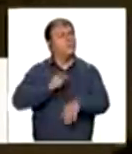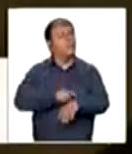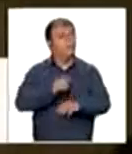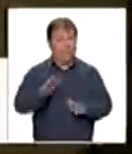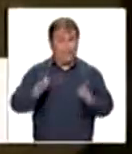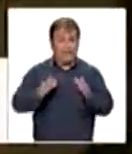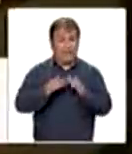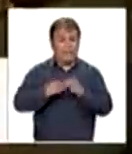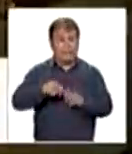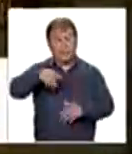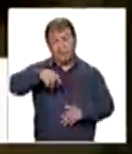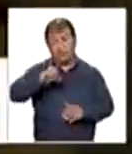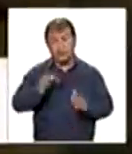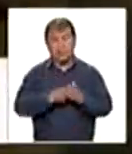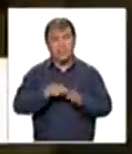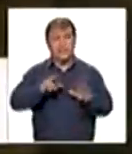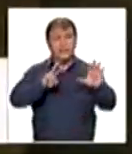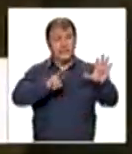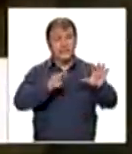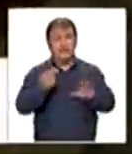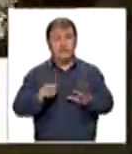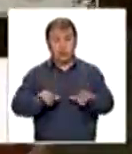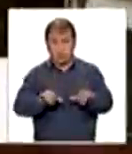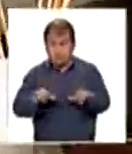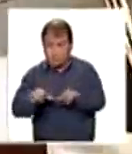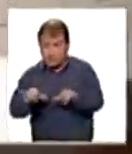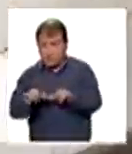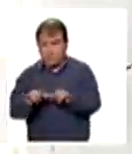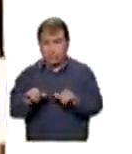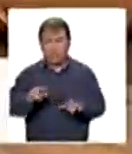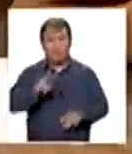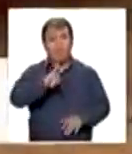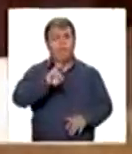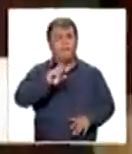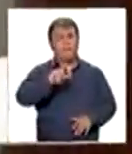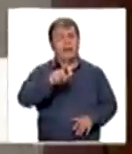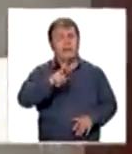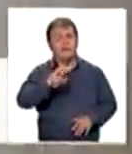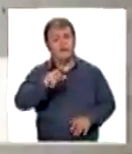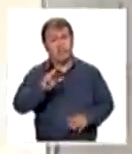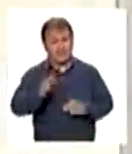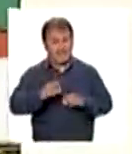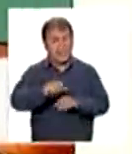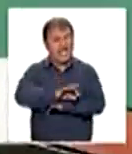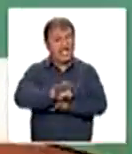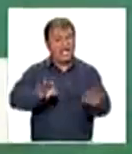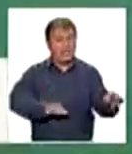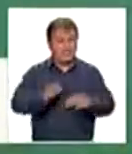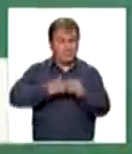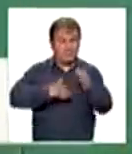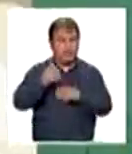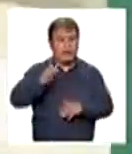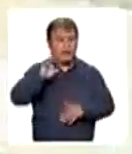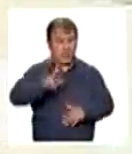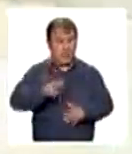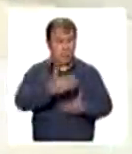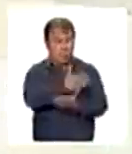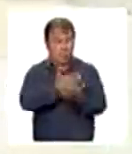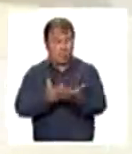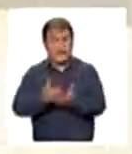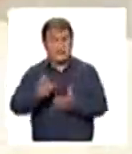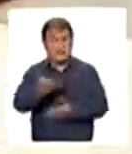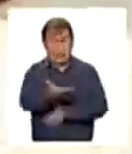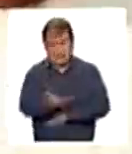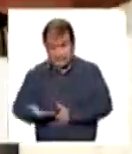Mira, esa casa modular tiene 72 metros cuadrados. Vera Velarde, que es la arquitecta que ha participado en la construcción, lo ha dividido entre una sala, un comedor,